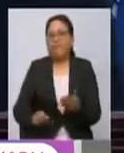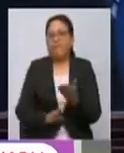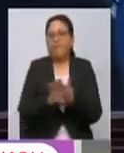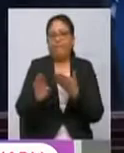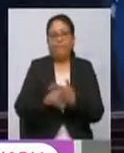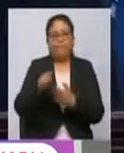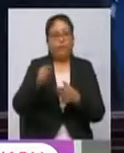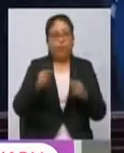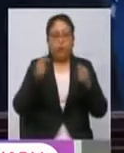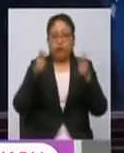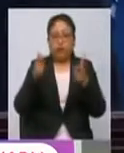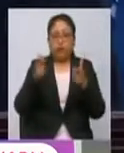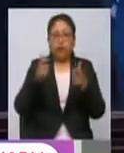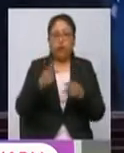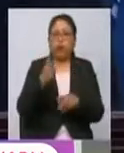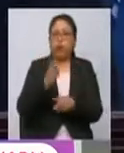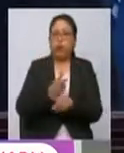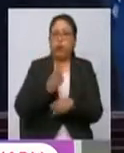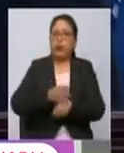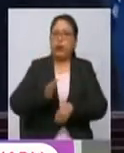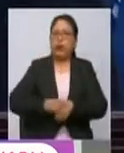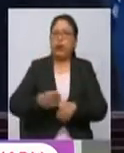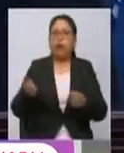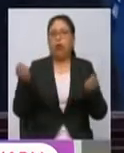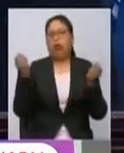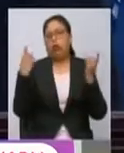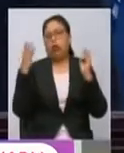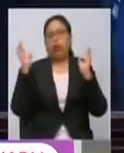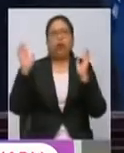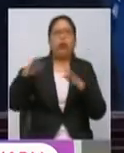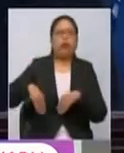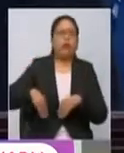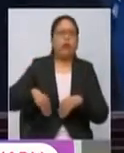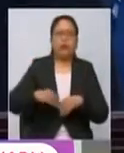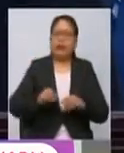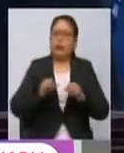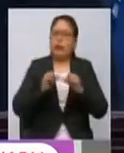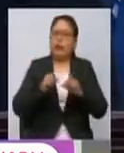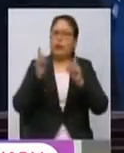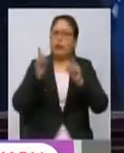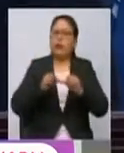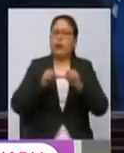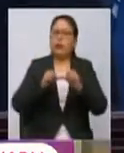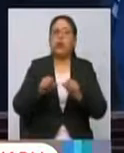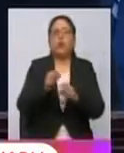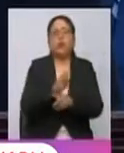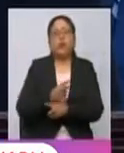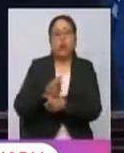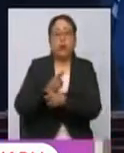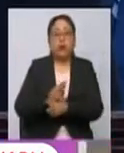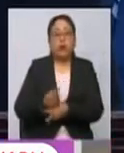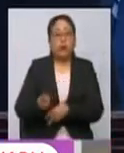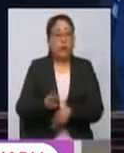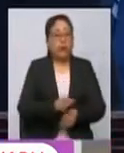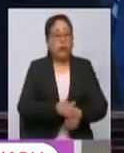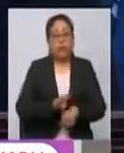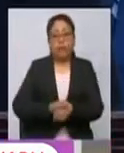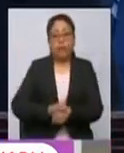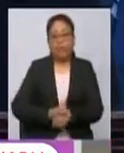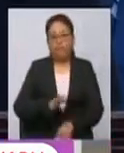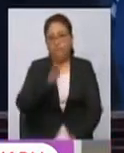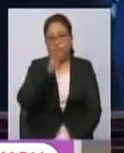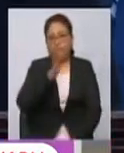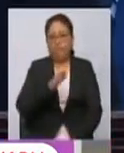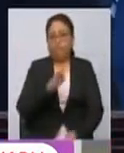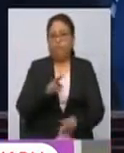la guardia elevada, no bajarla, continuar avanzando, porque paso que damos tiene que ser un paso